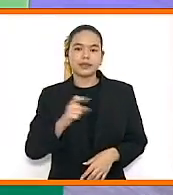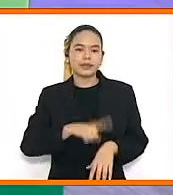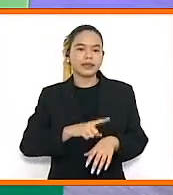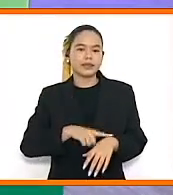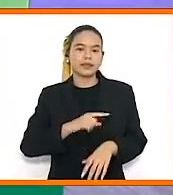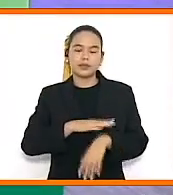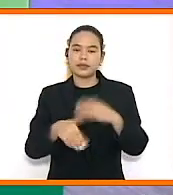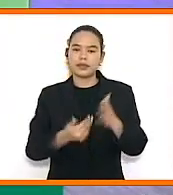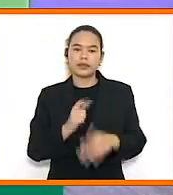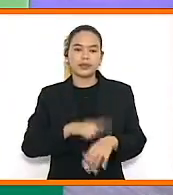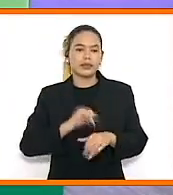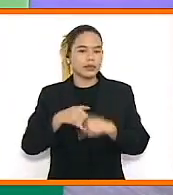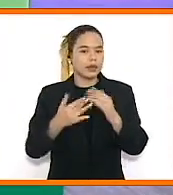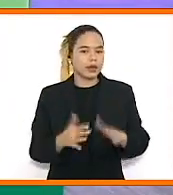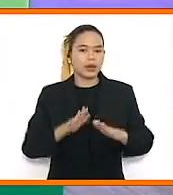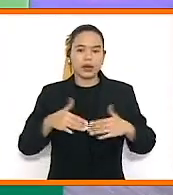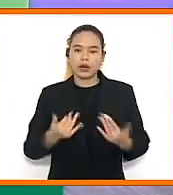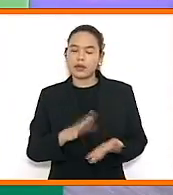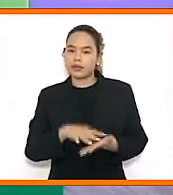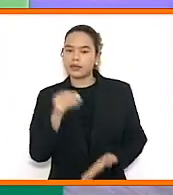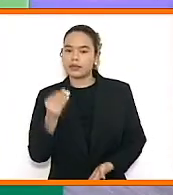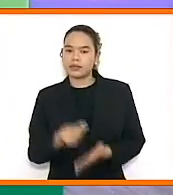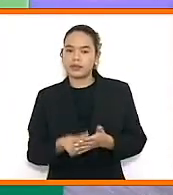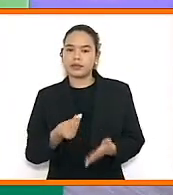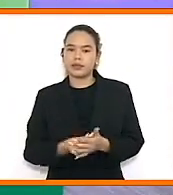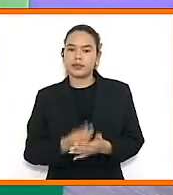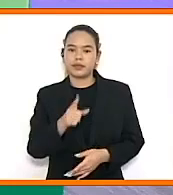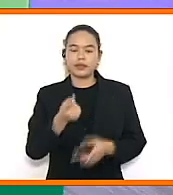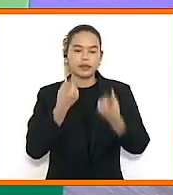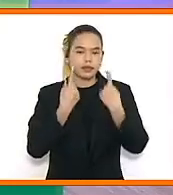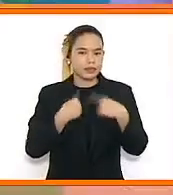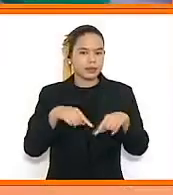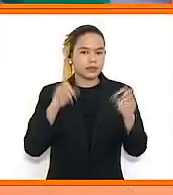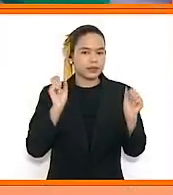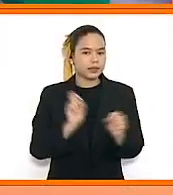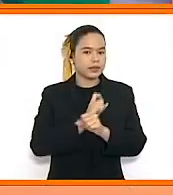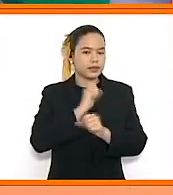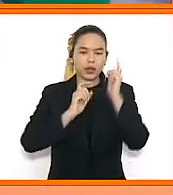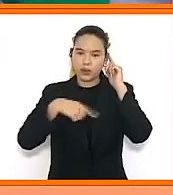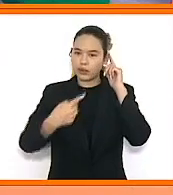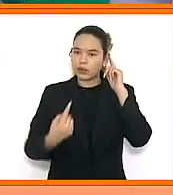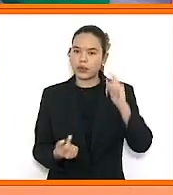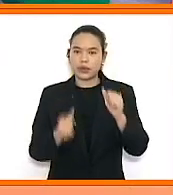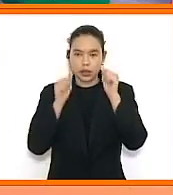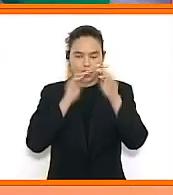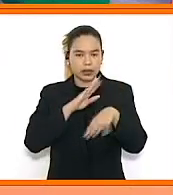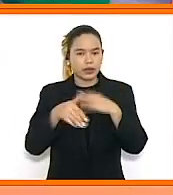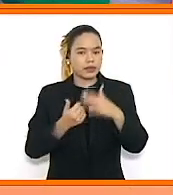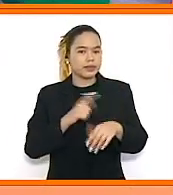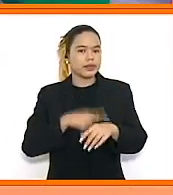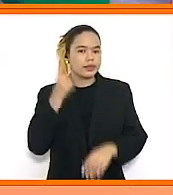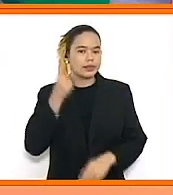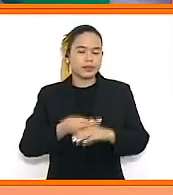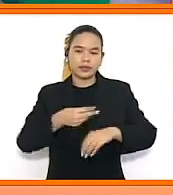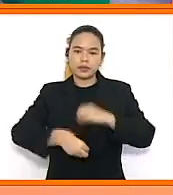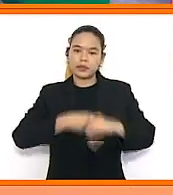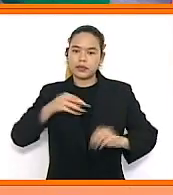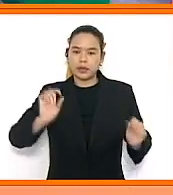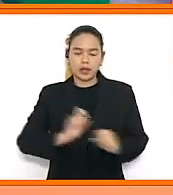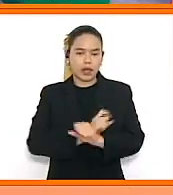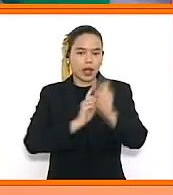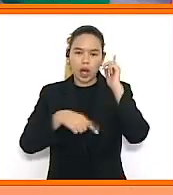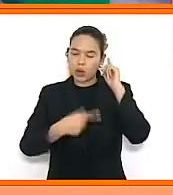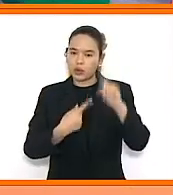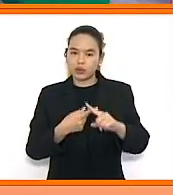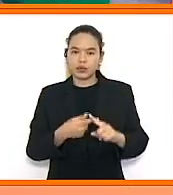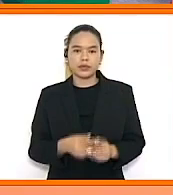de saber, querido jugador, cómo vas a multiplicar tu dinero si eres un afortunado ganador en diaria. Atento, porque esta esfera favorecida en su jugada de